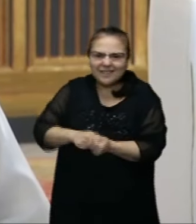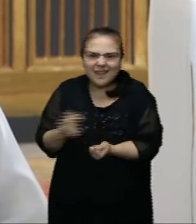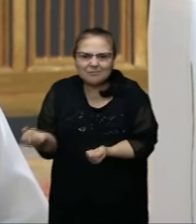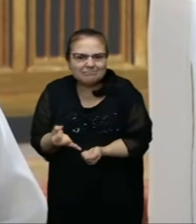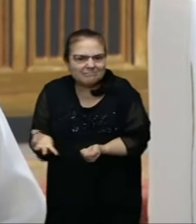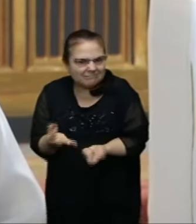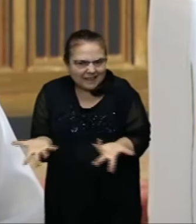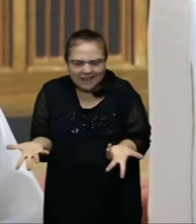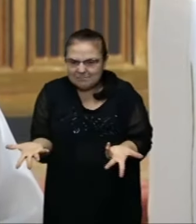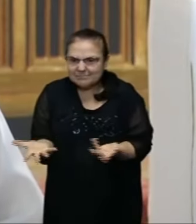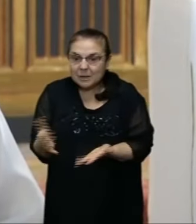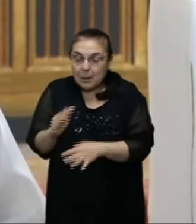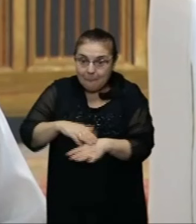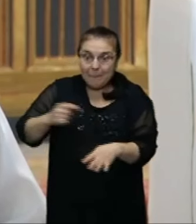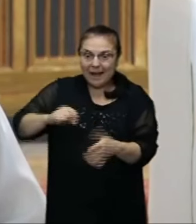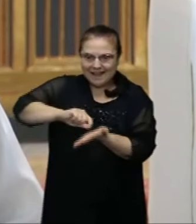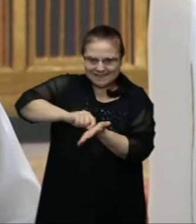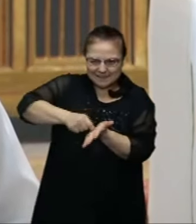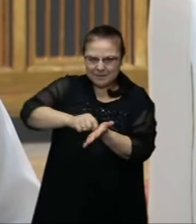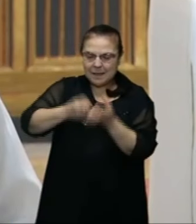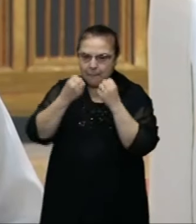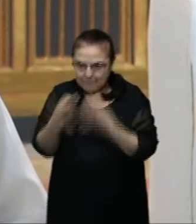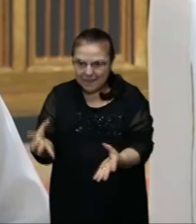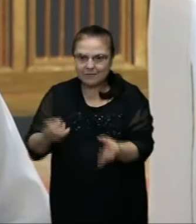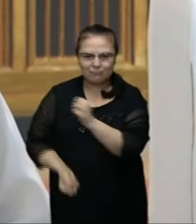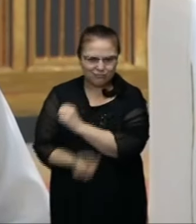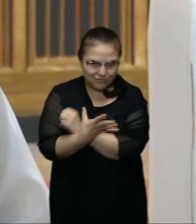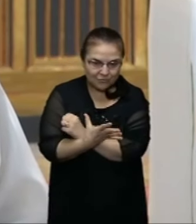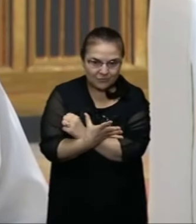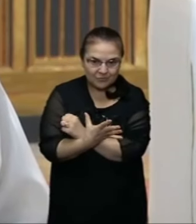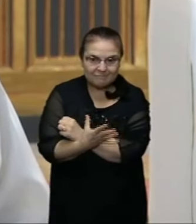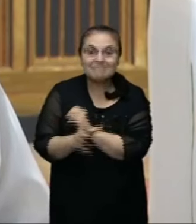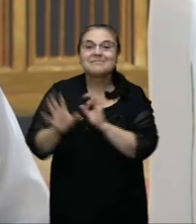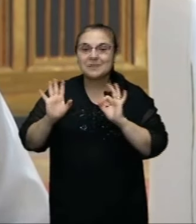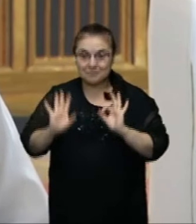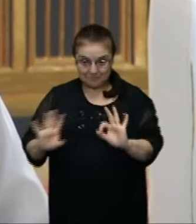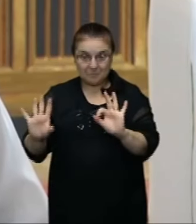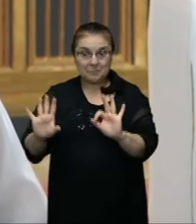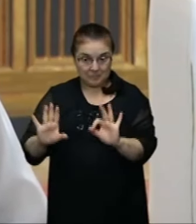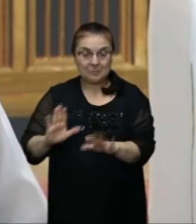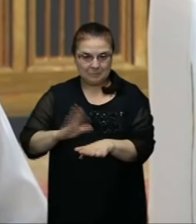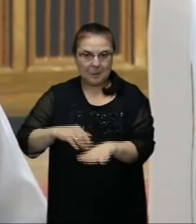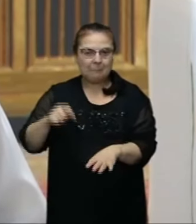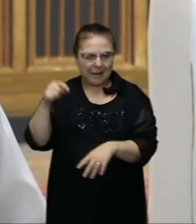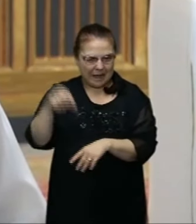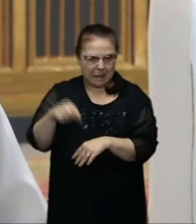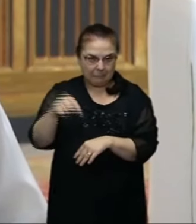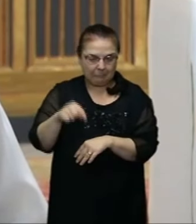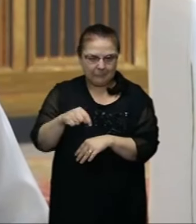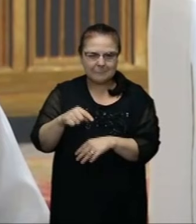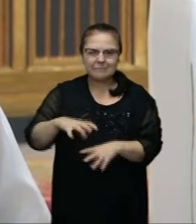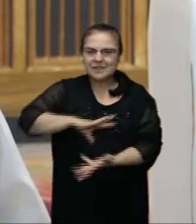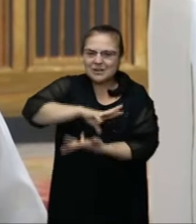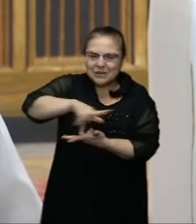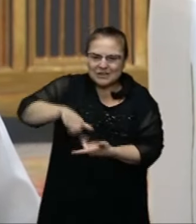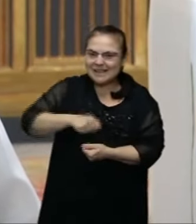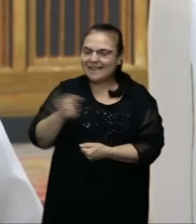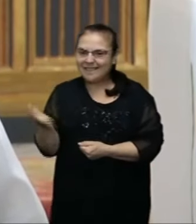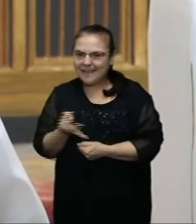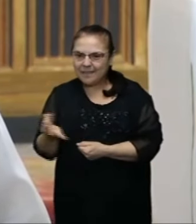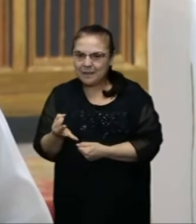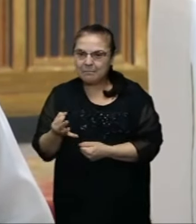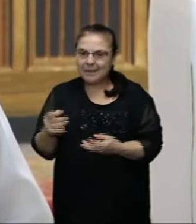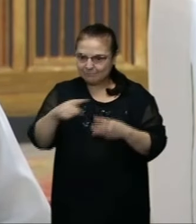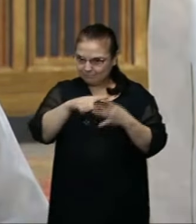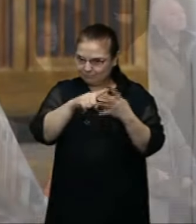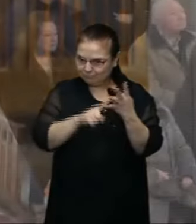para que sea buena semilla, que dé buen fruto? Pues para esto la noticia tiene que ser, en primer lugar,